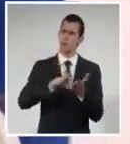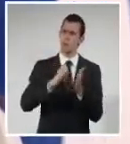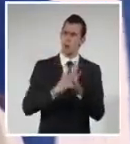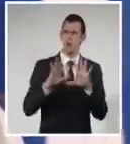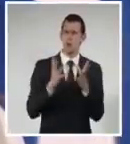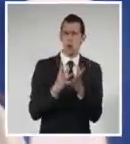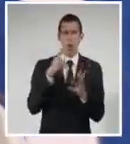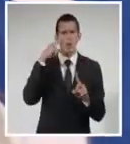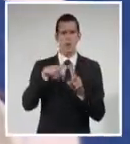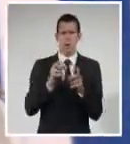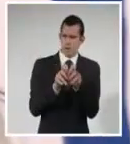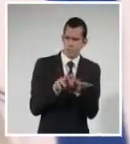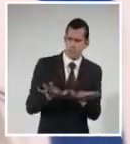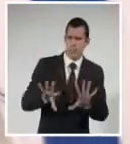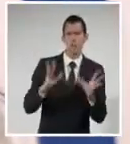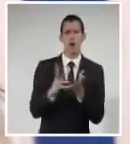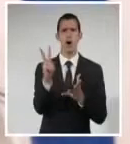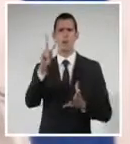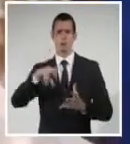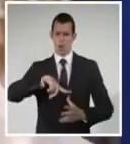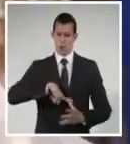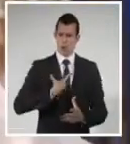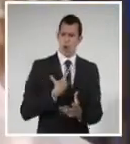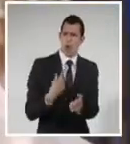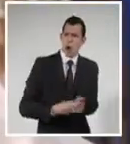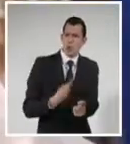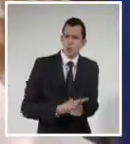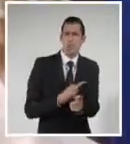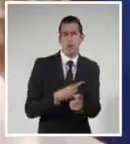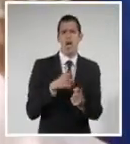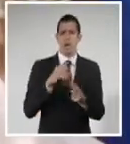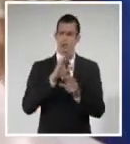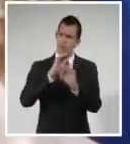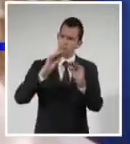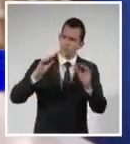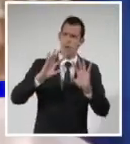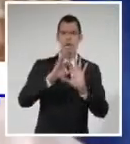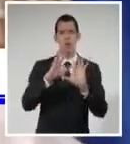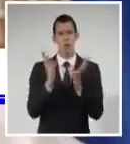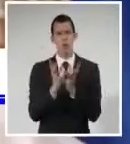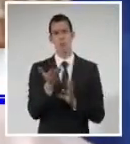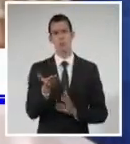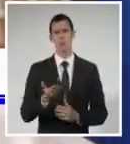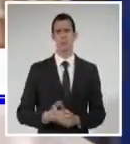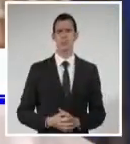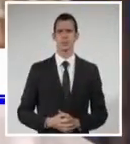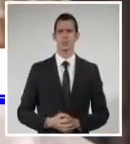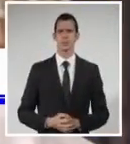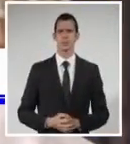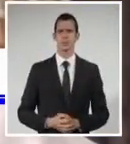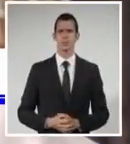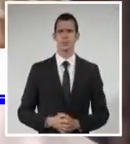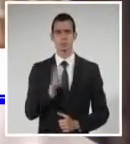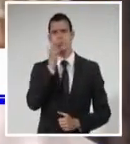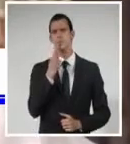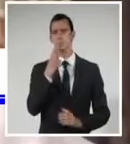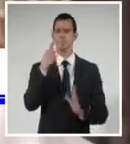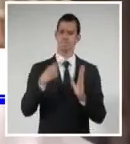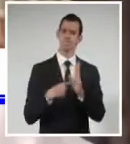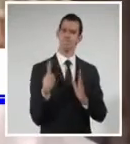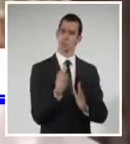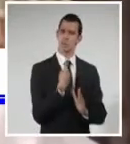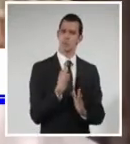culturales de aquí, de este pueblo de Venezuela que son tan ricas. Ratificar nuestro compromiso con el gobierno y pueblo cubano de continuar